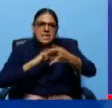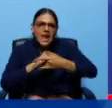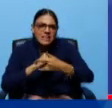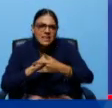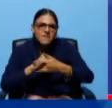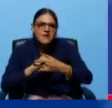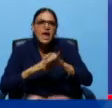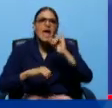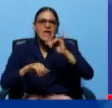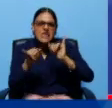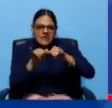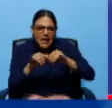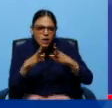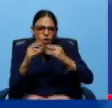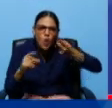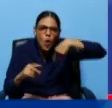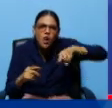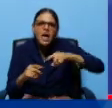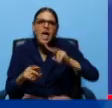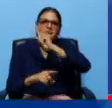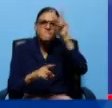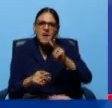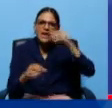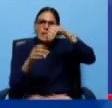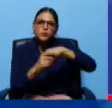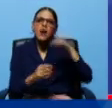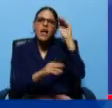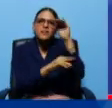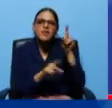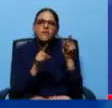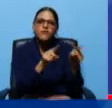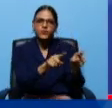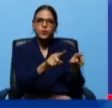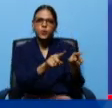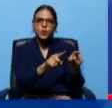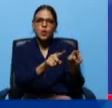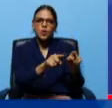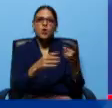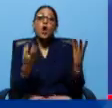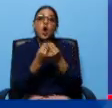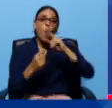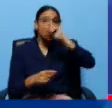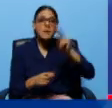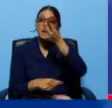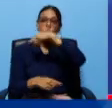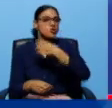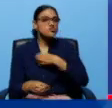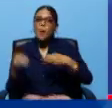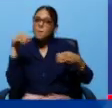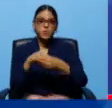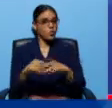y tecnológica de la Venezuela del futuro. Con Venezuela no van a poder.